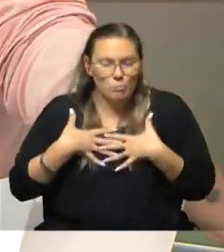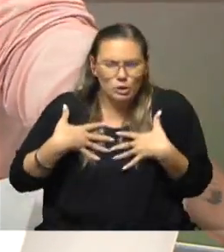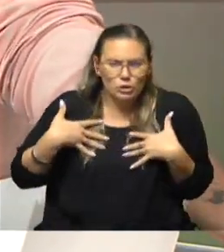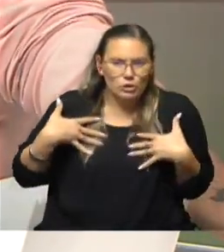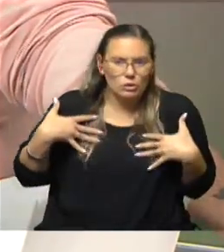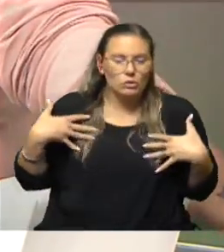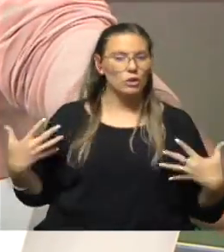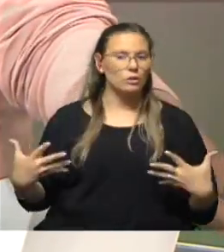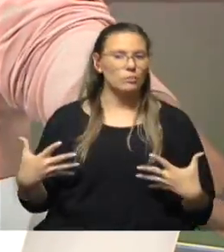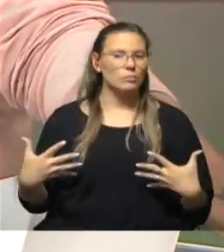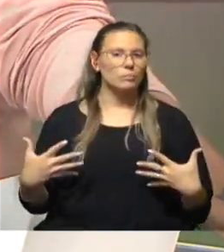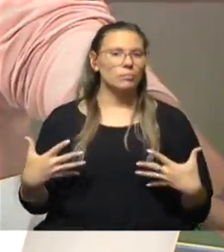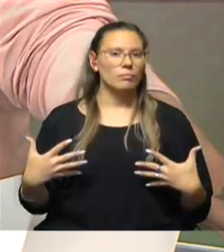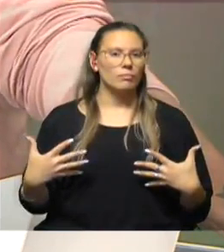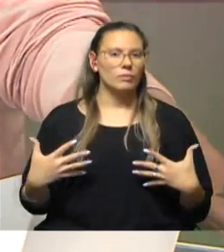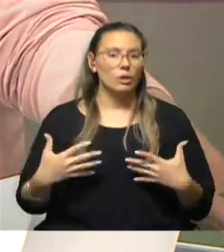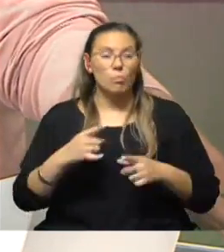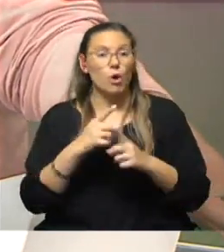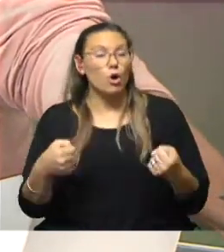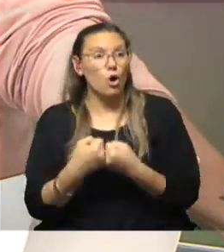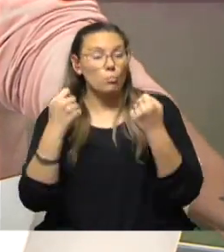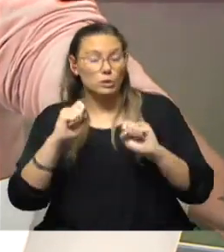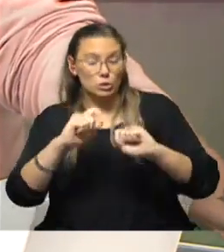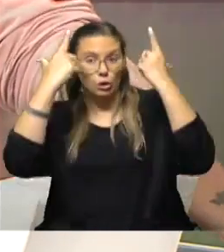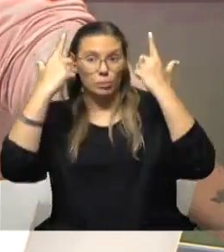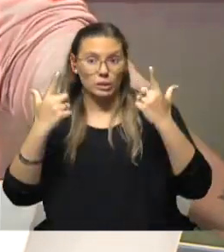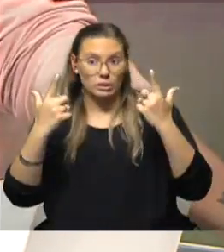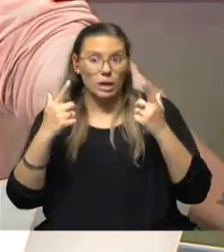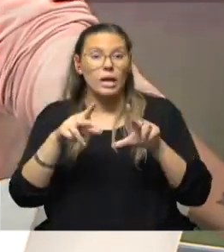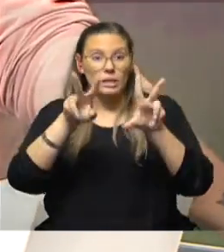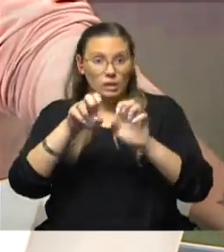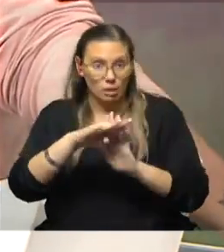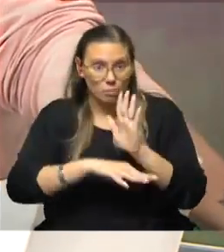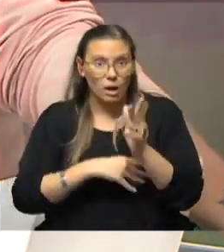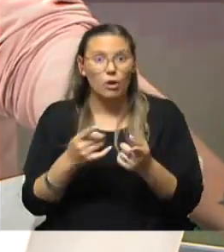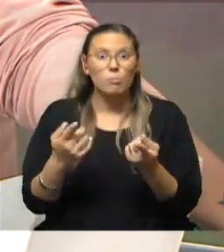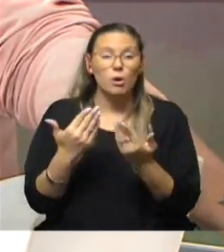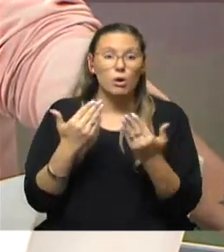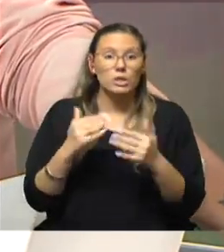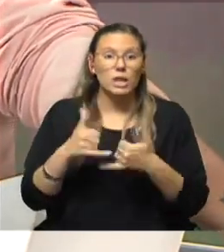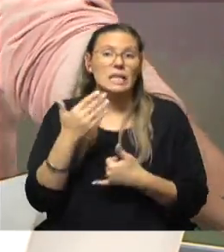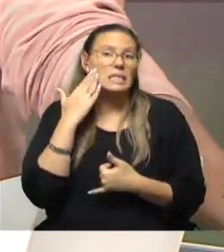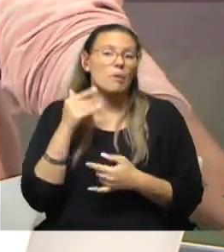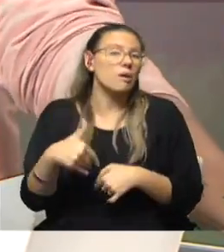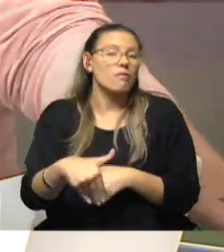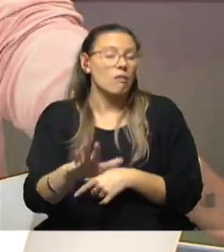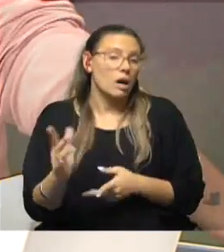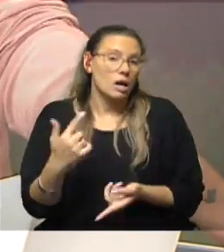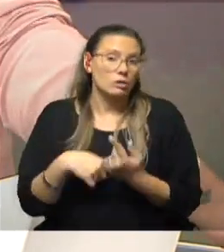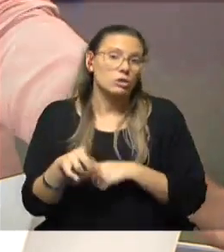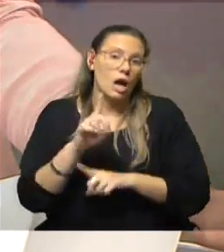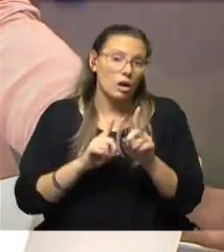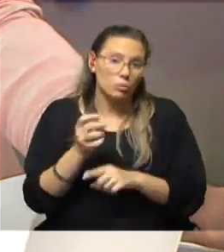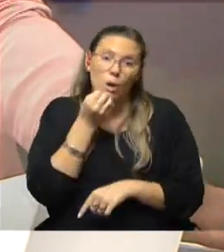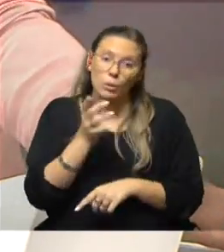le damos como lo inesperado. Porque ¿no te parece que hoy los contenidos se han vuelto todos como que ya impredecibles? No, puede ser, algunos no, hay